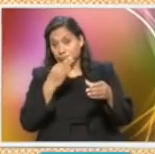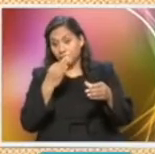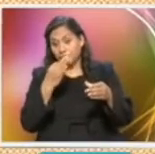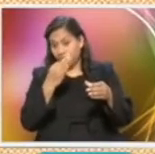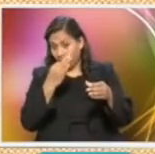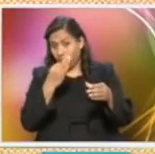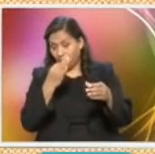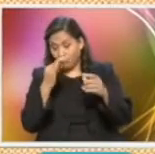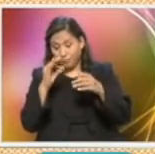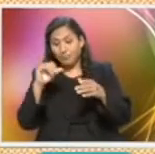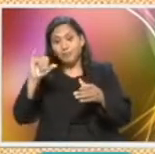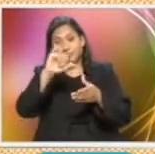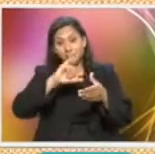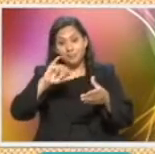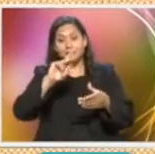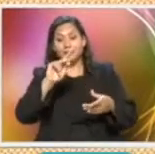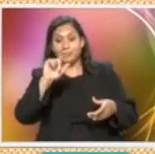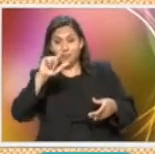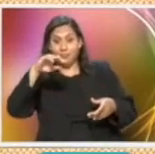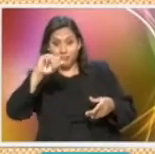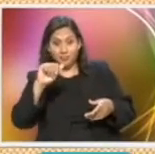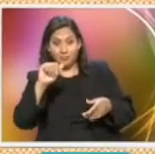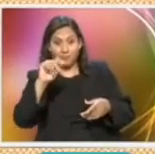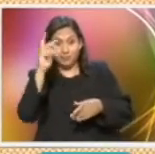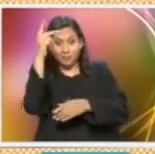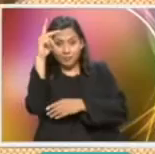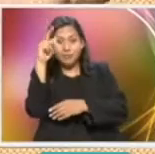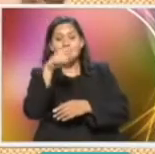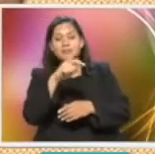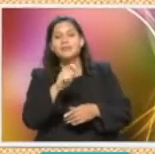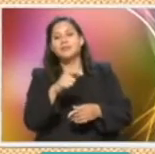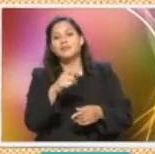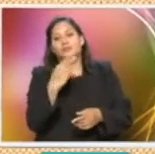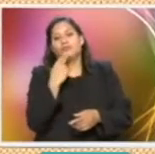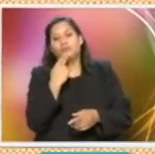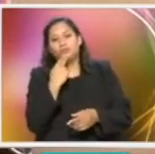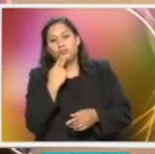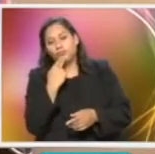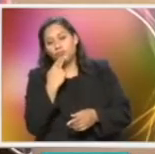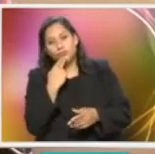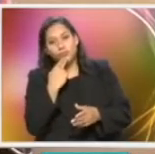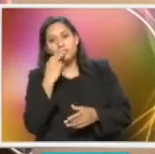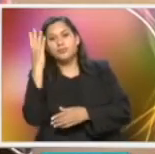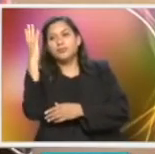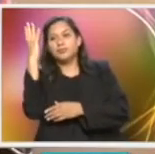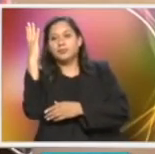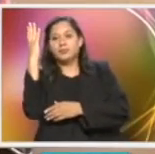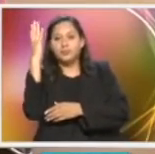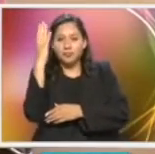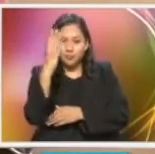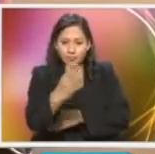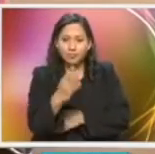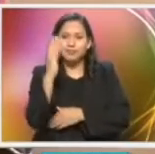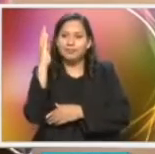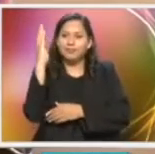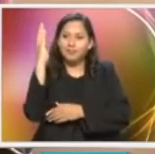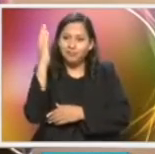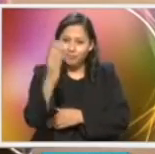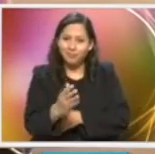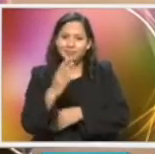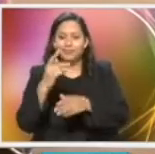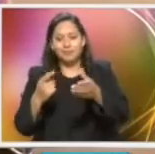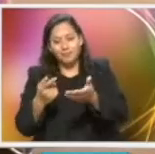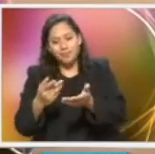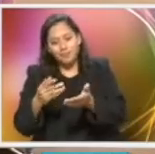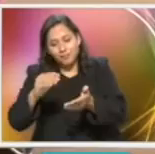pues digamos el aceite de palma, el principal tema es que se usa, pues nada, se tiran bosques, selvas tropicales